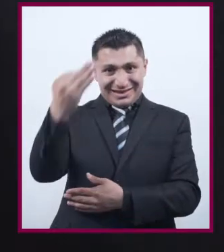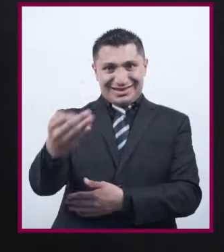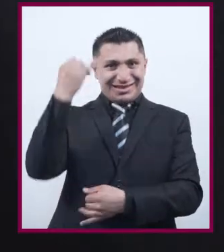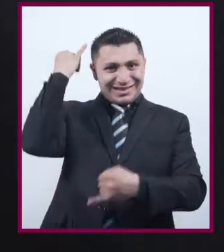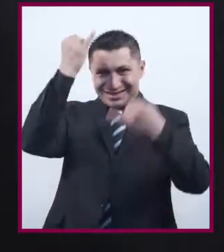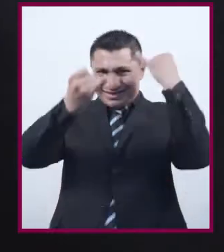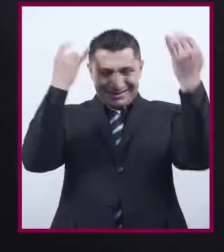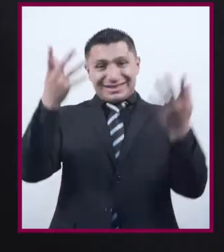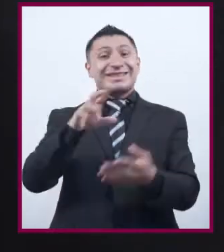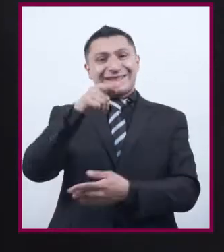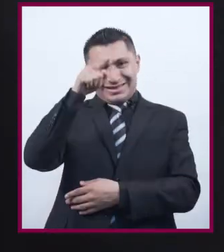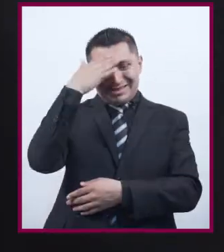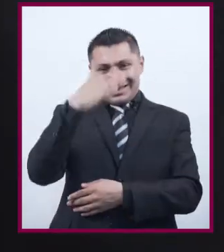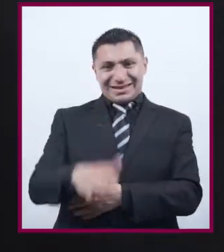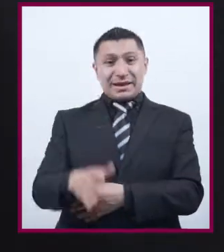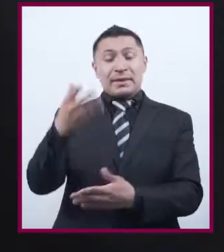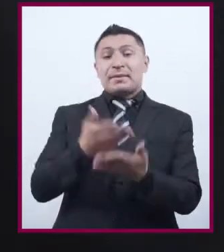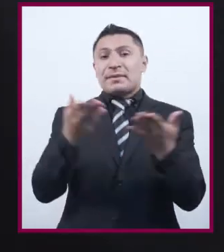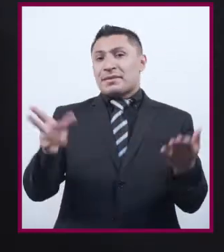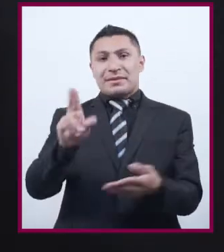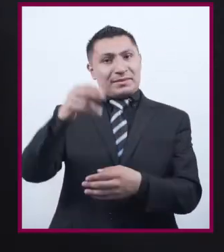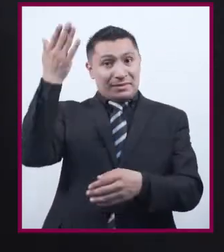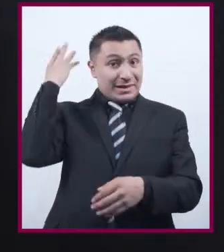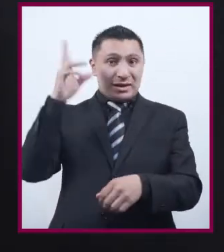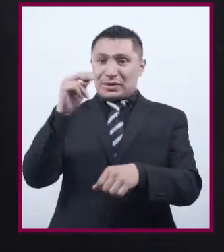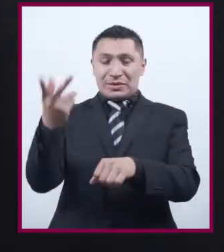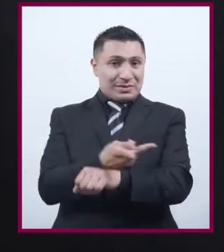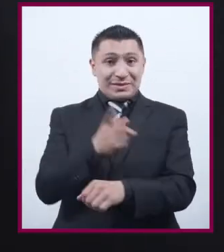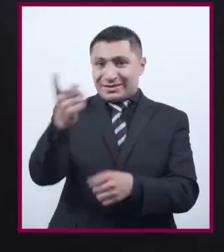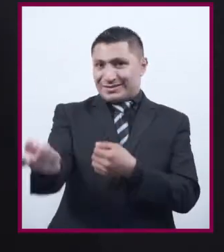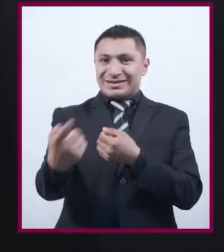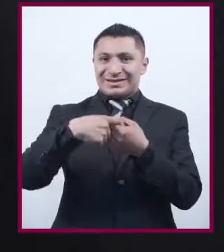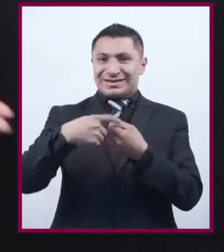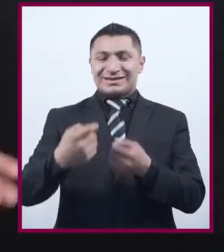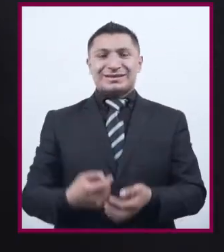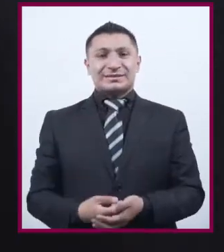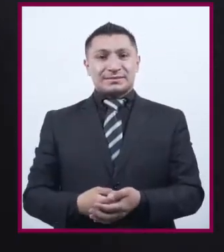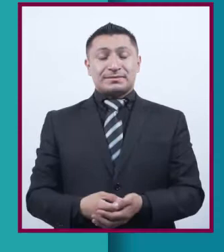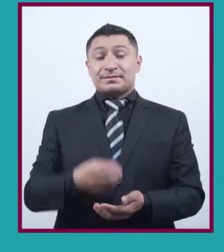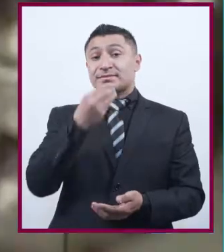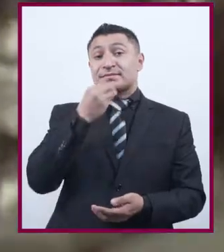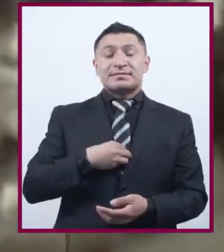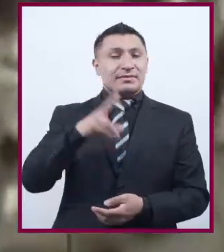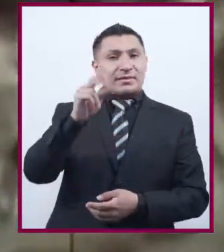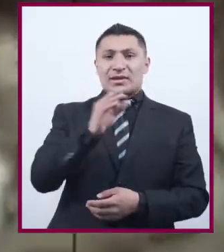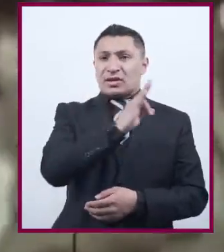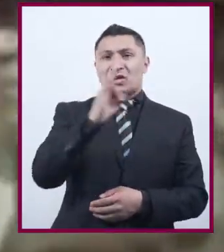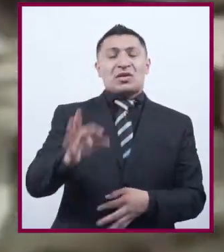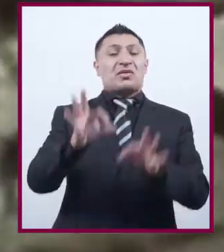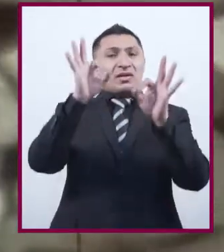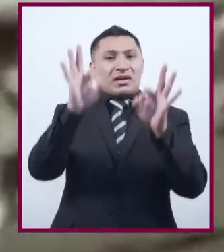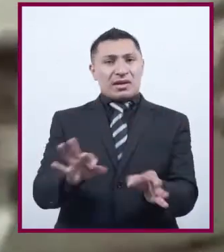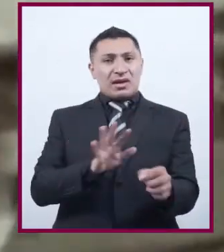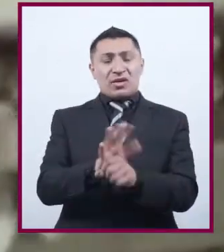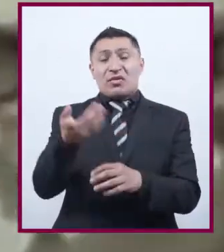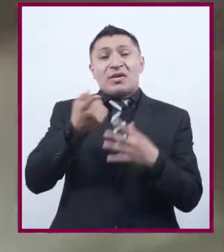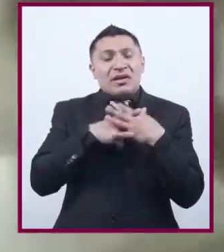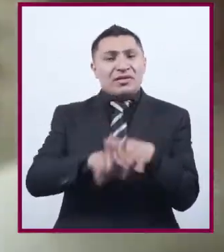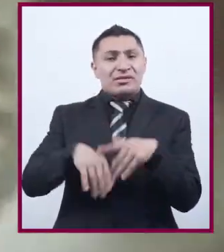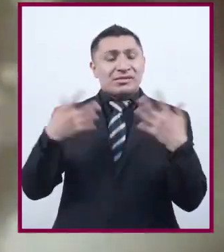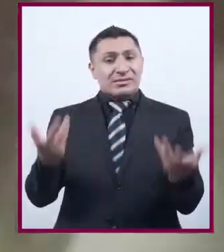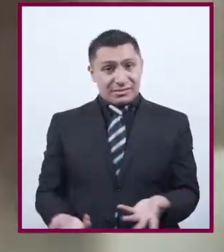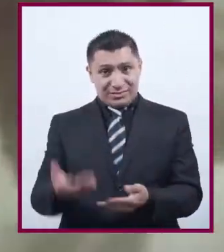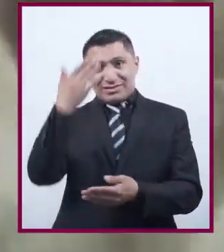tiempo. Ya sabes que el presente nos muestra que el pasado no ha pasado. ¡Conéctate! Aunque no se tiene la fecha exacta de